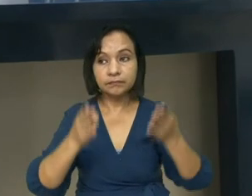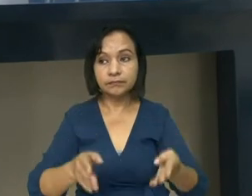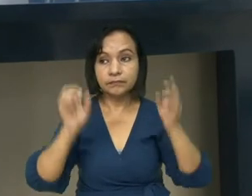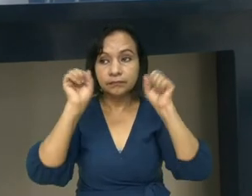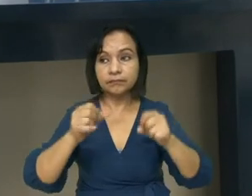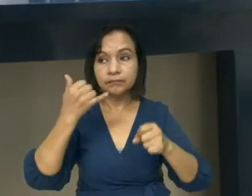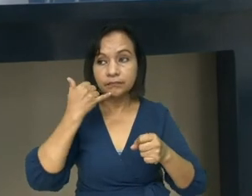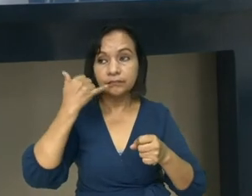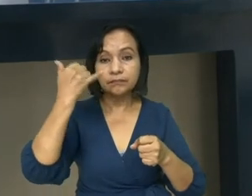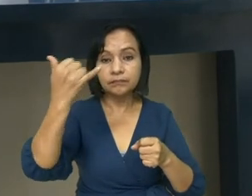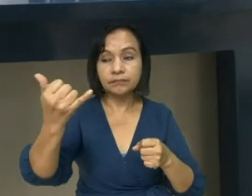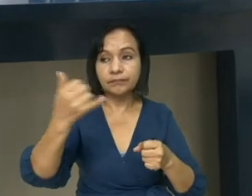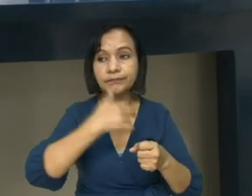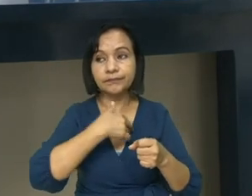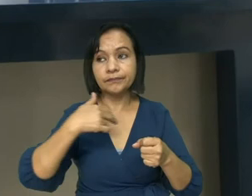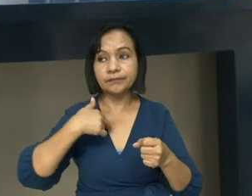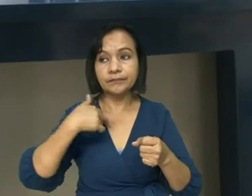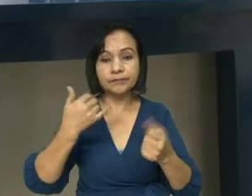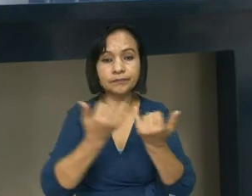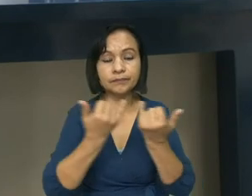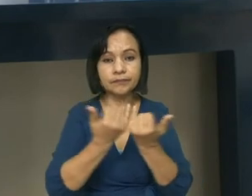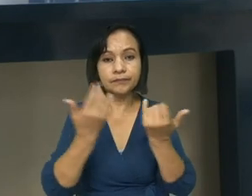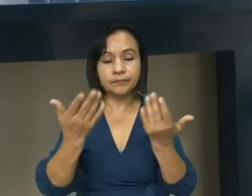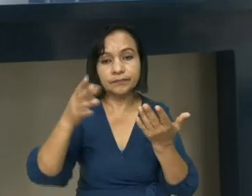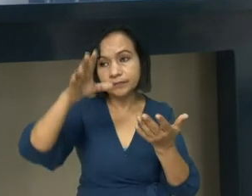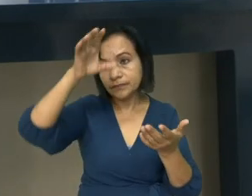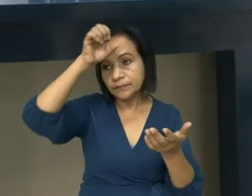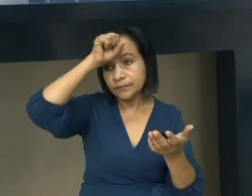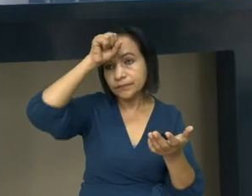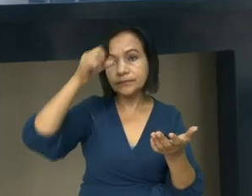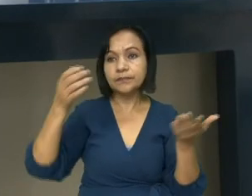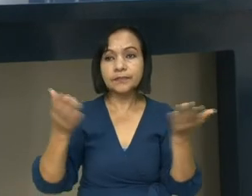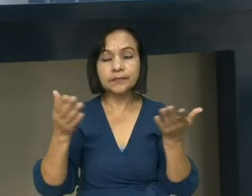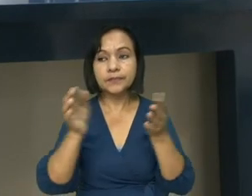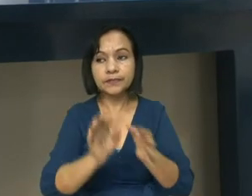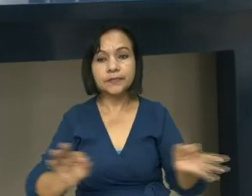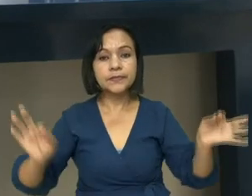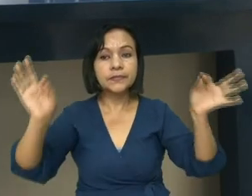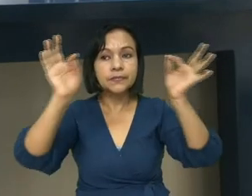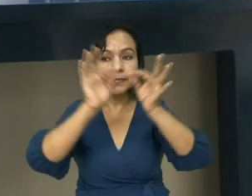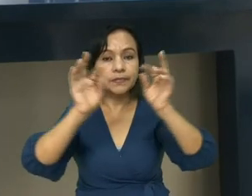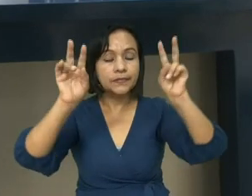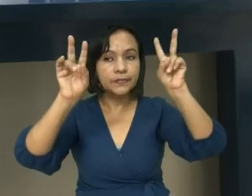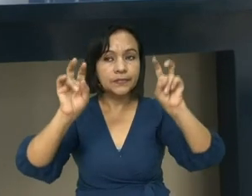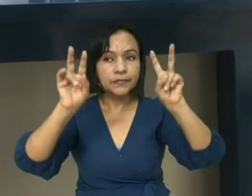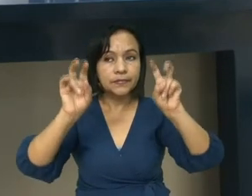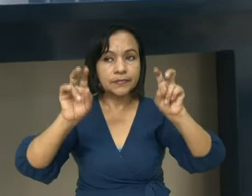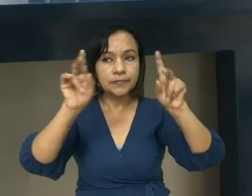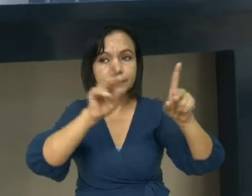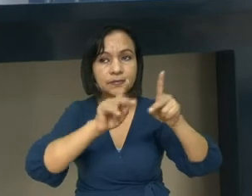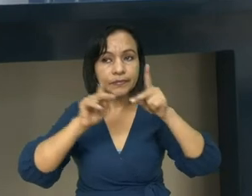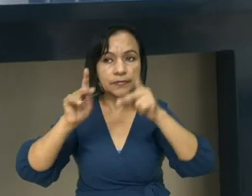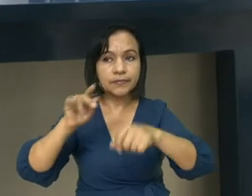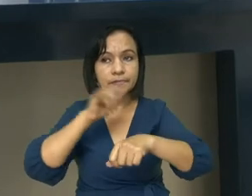pueda llamar. Y ya te lo vamos a dar porque no me lo sé de memoria. Importante ese aspecto porque también para aquellas personas que